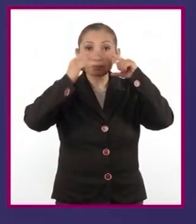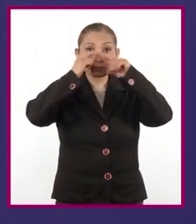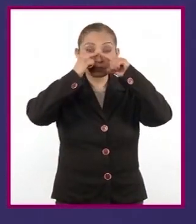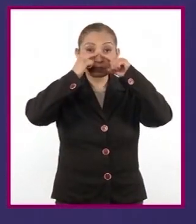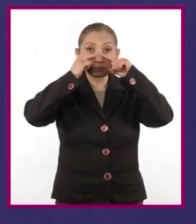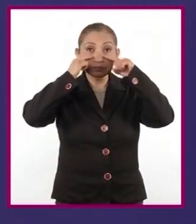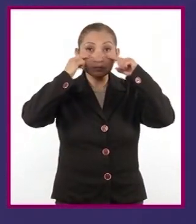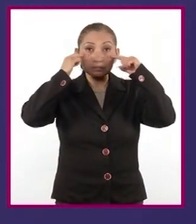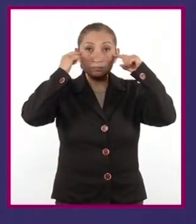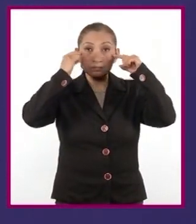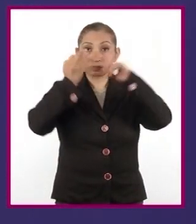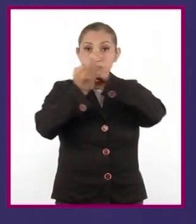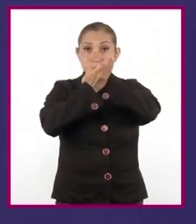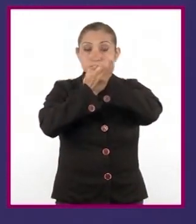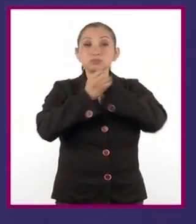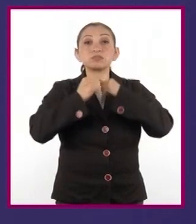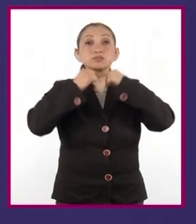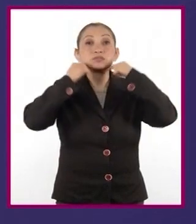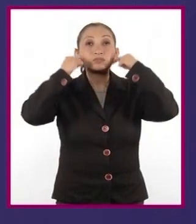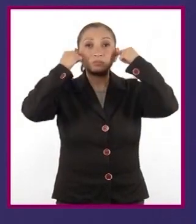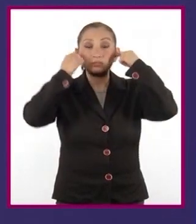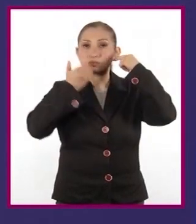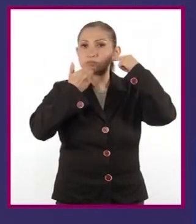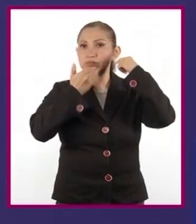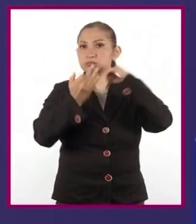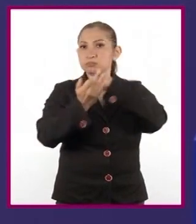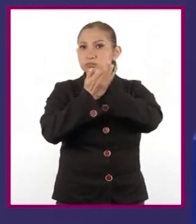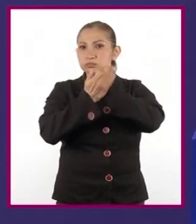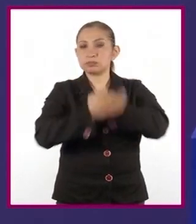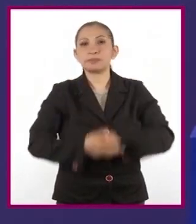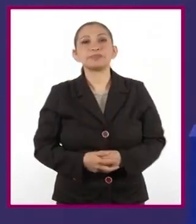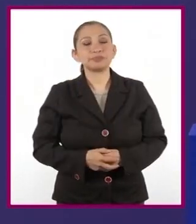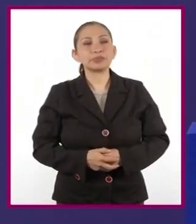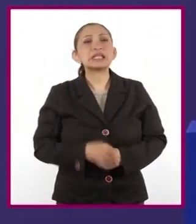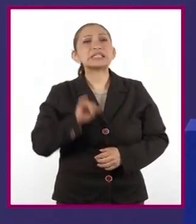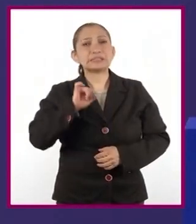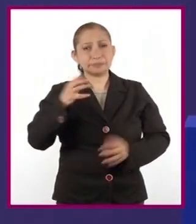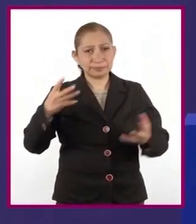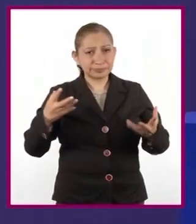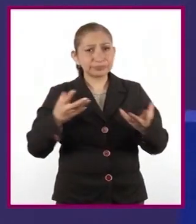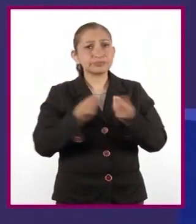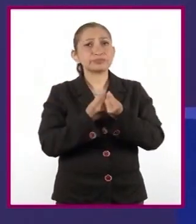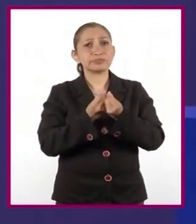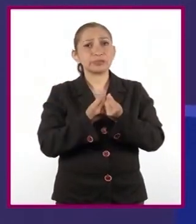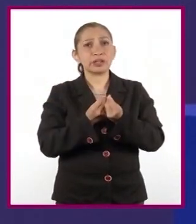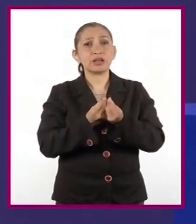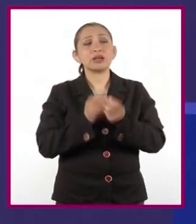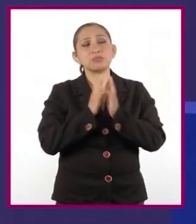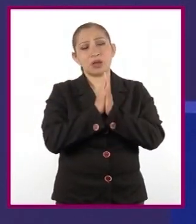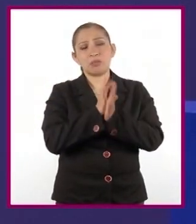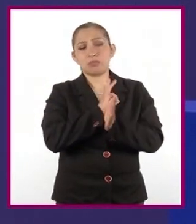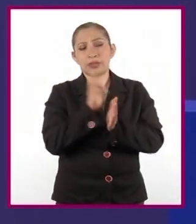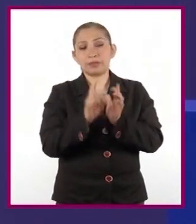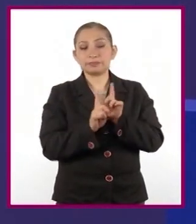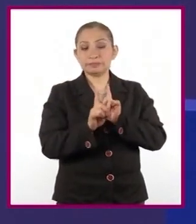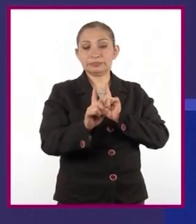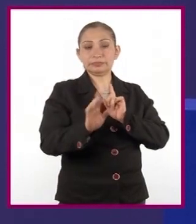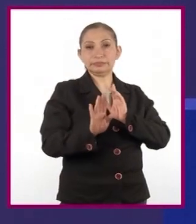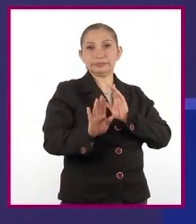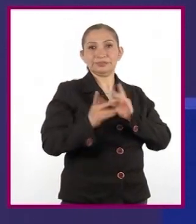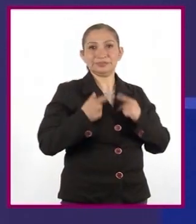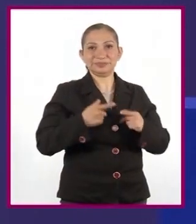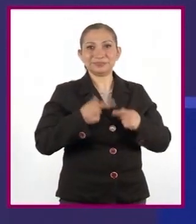forma que proteja nariz y boca. Y aunque juntos, guardar y pedir la sana